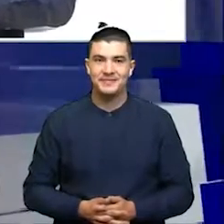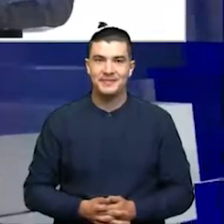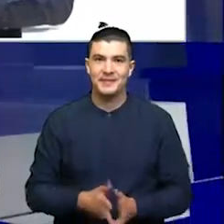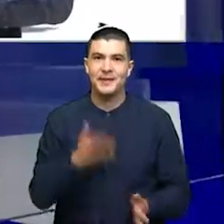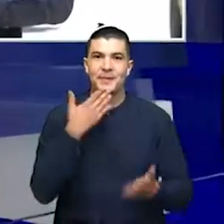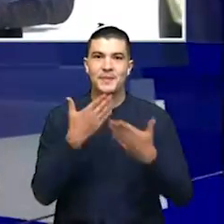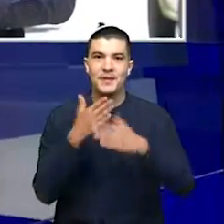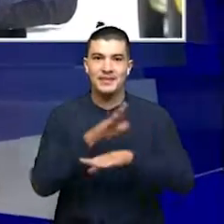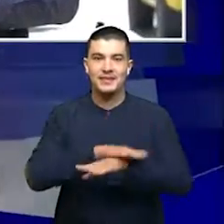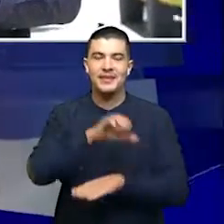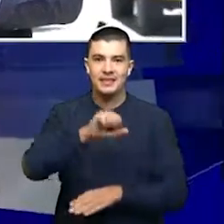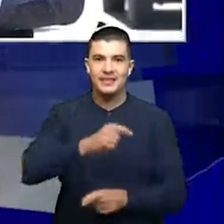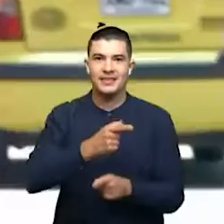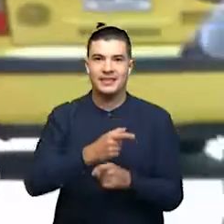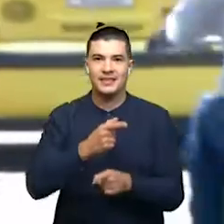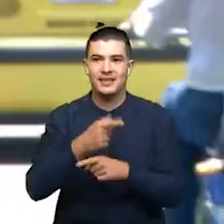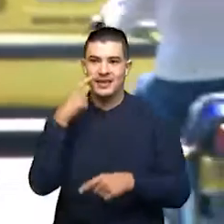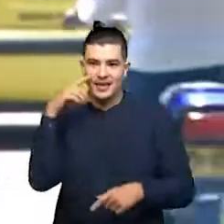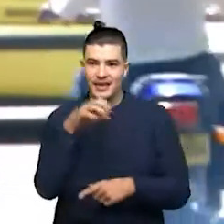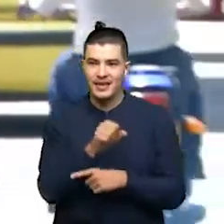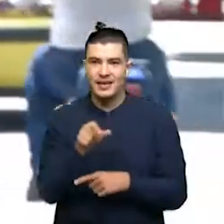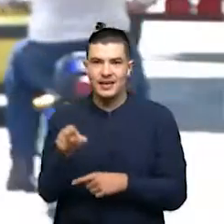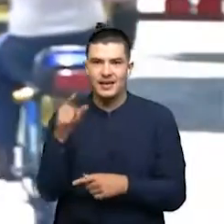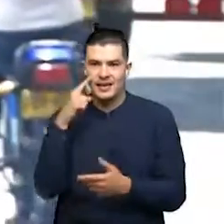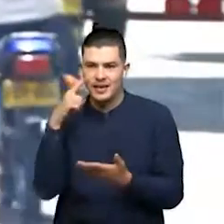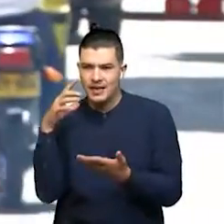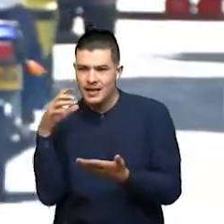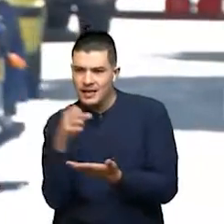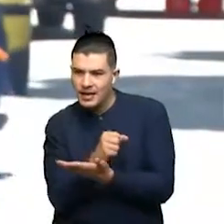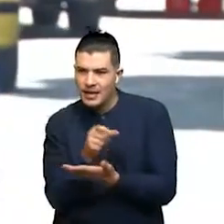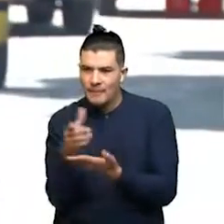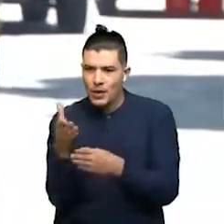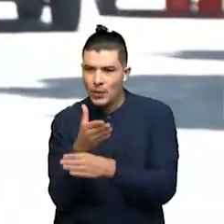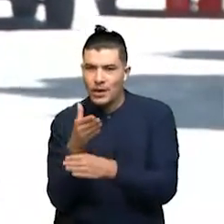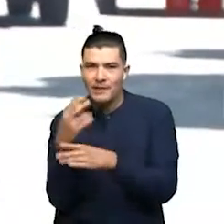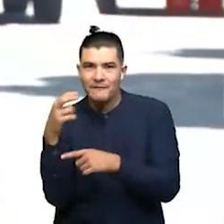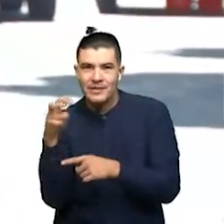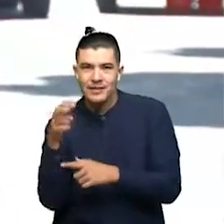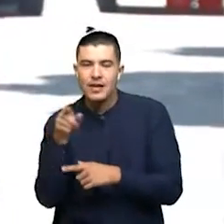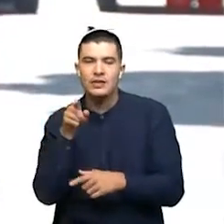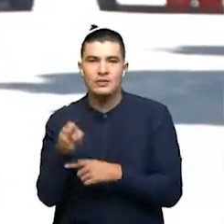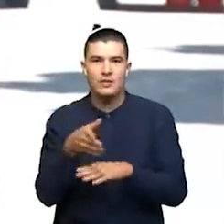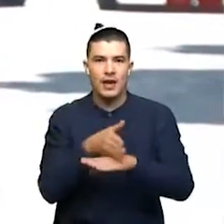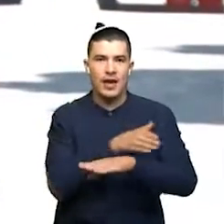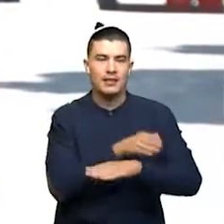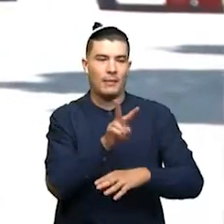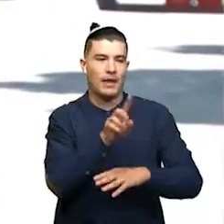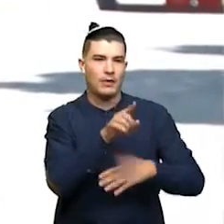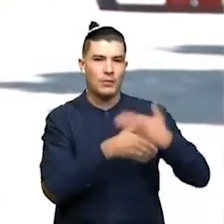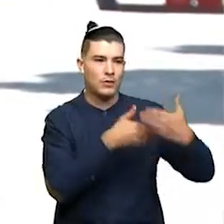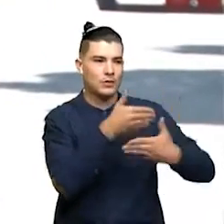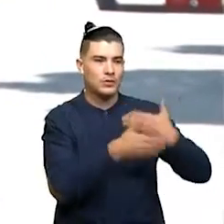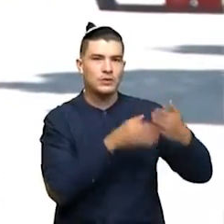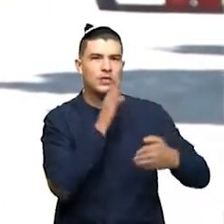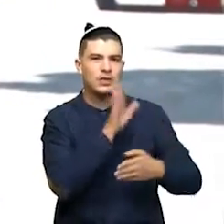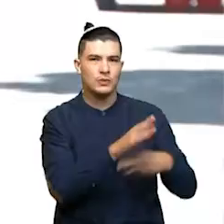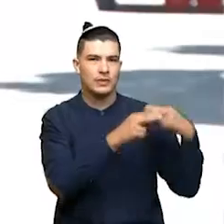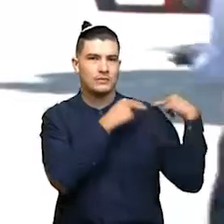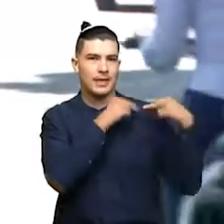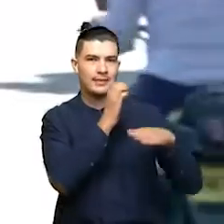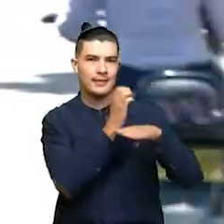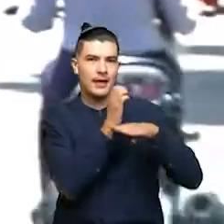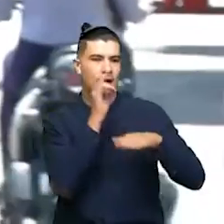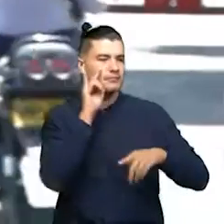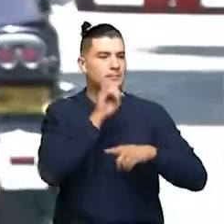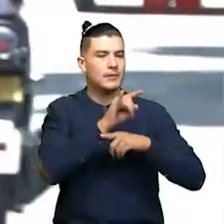Buenas tardes. Pues los hallazgos fiscales es producto de 21 procesos auditados por la Contraloría General